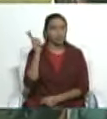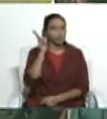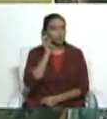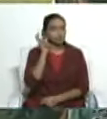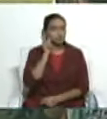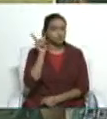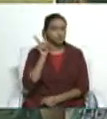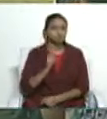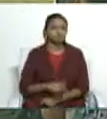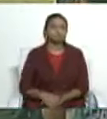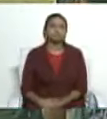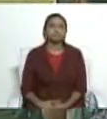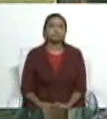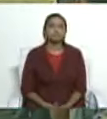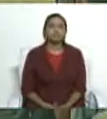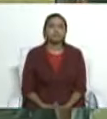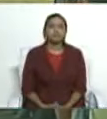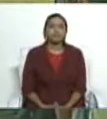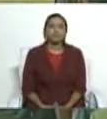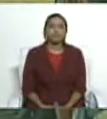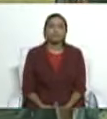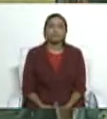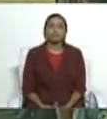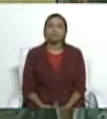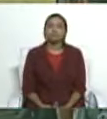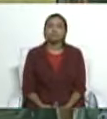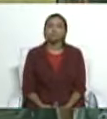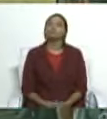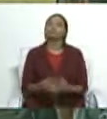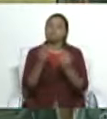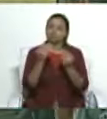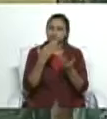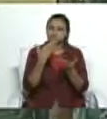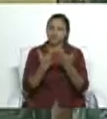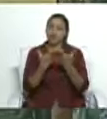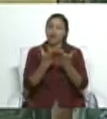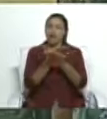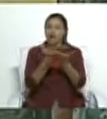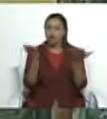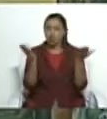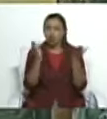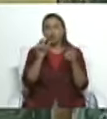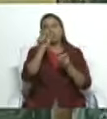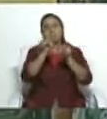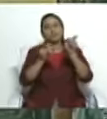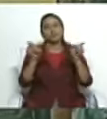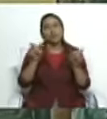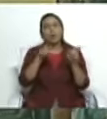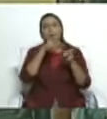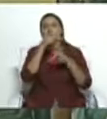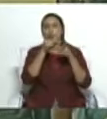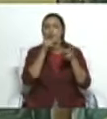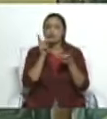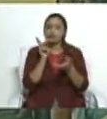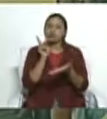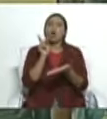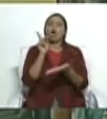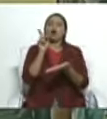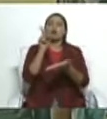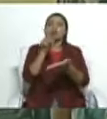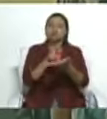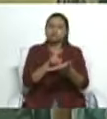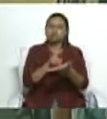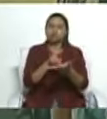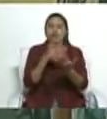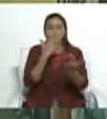Doctor Alvarado, a todo su equipo, por hacer acto de presencia en el Consejo